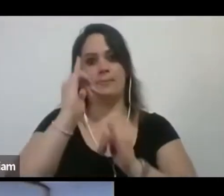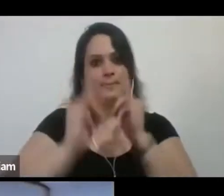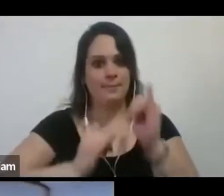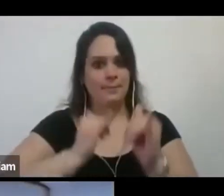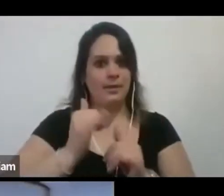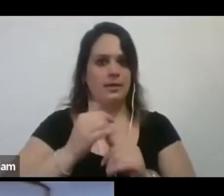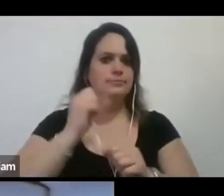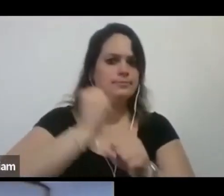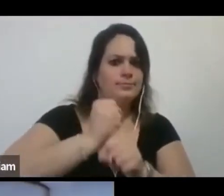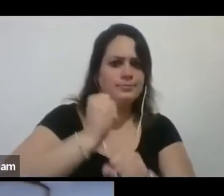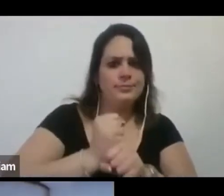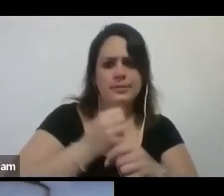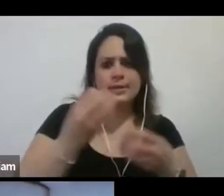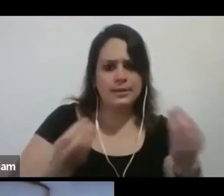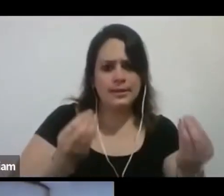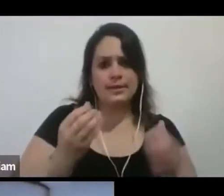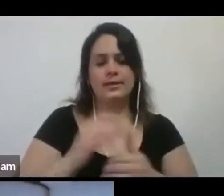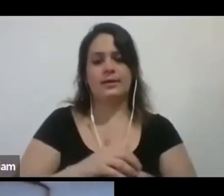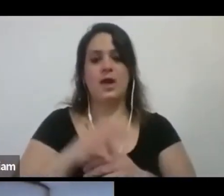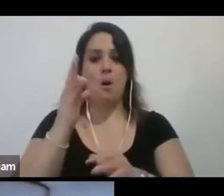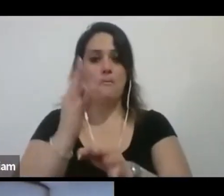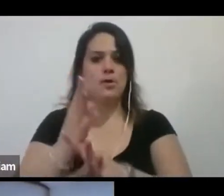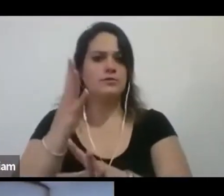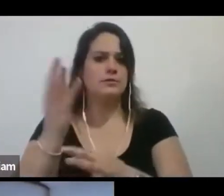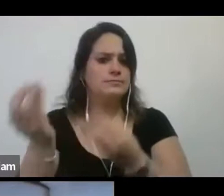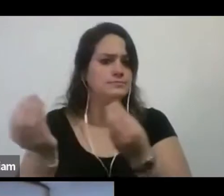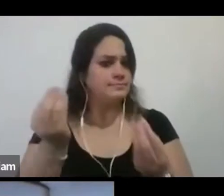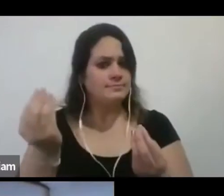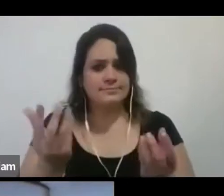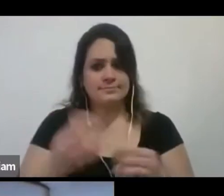dedican, cuál es su profesión.